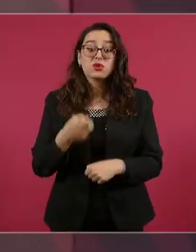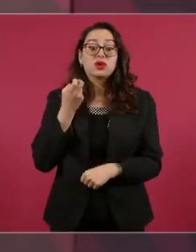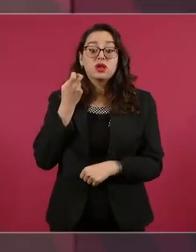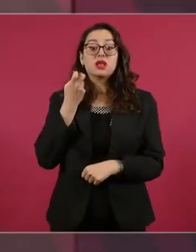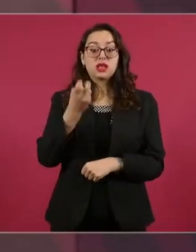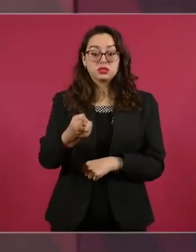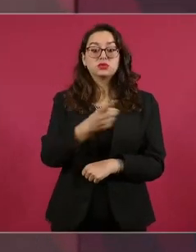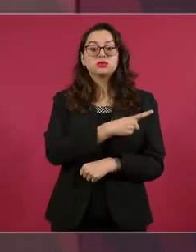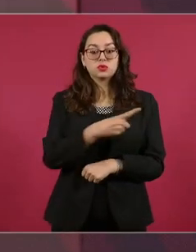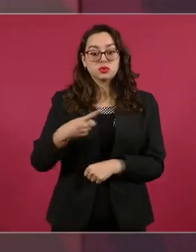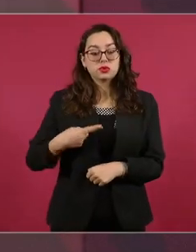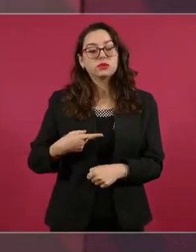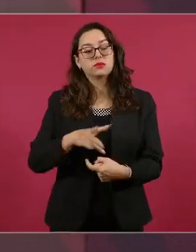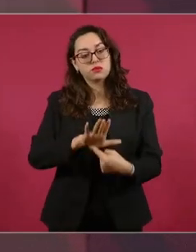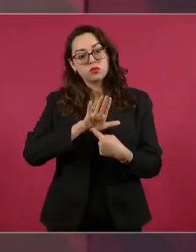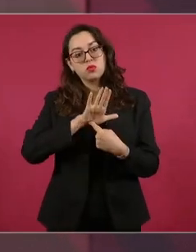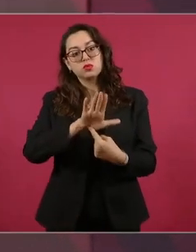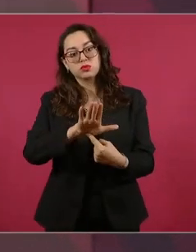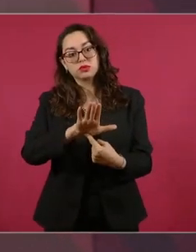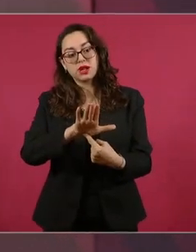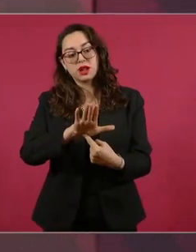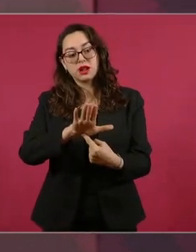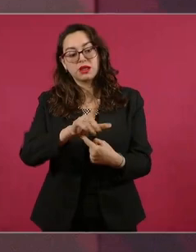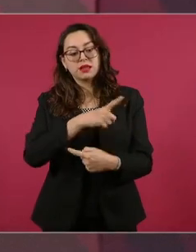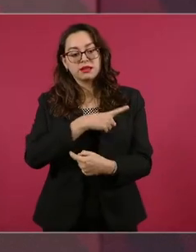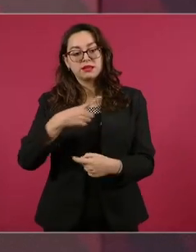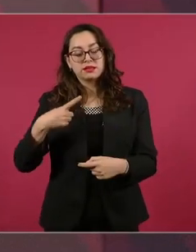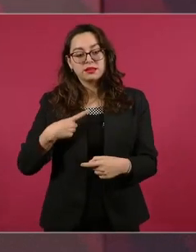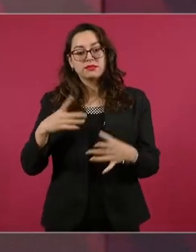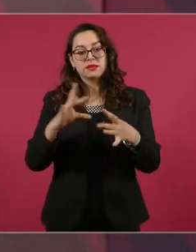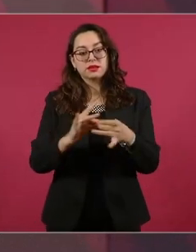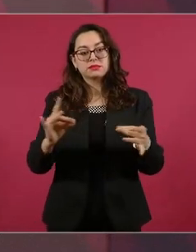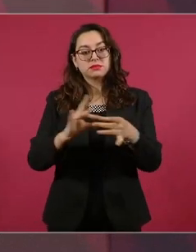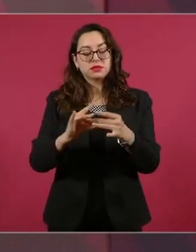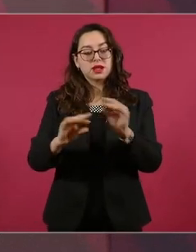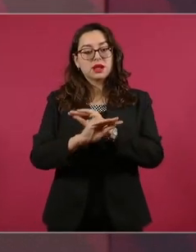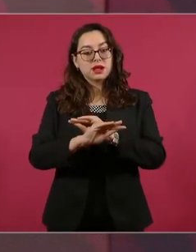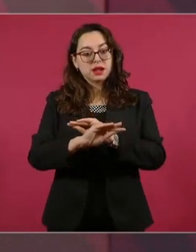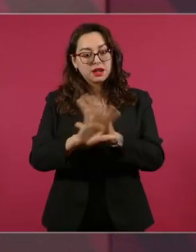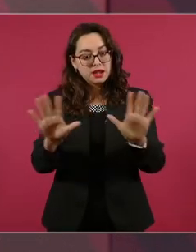como esto, porque lo que vimos